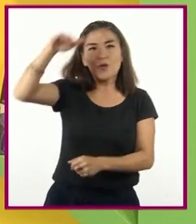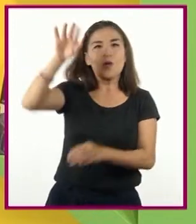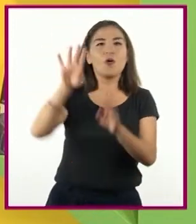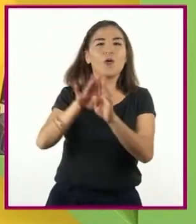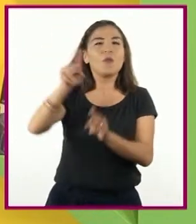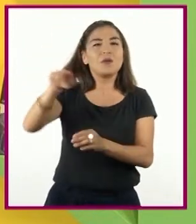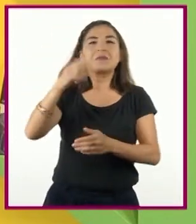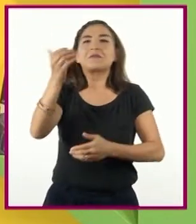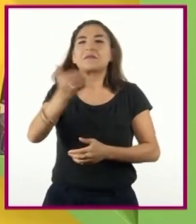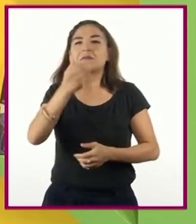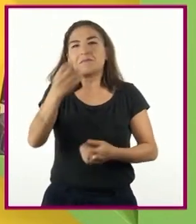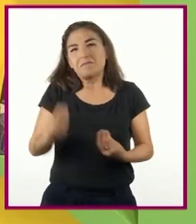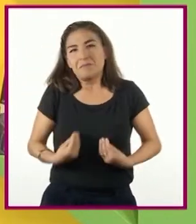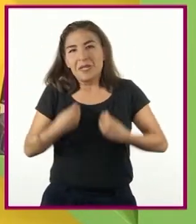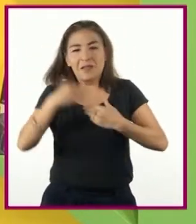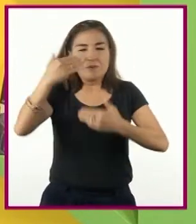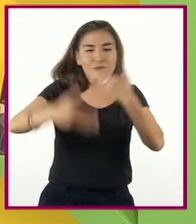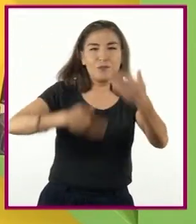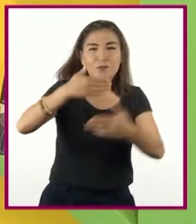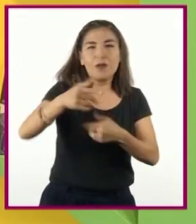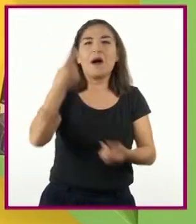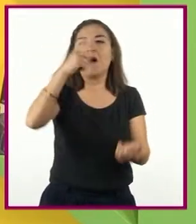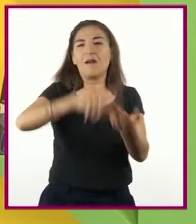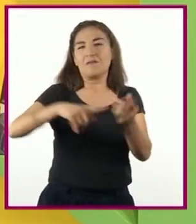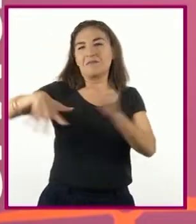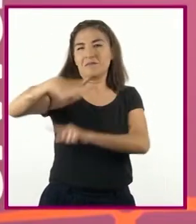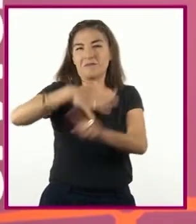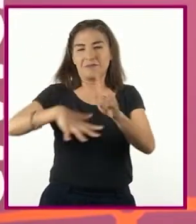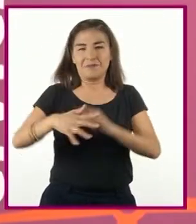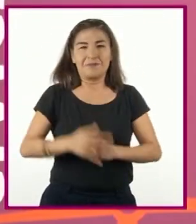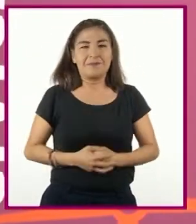y situaciones que prevalecen en sus entornos.